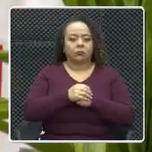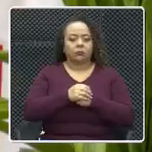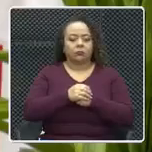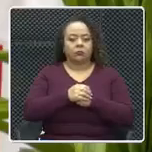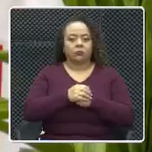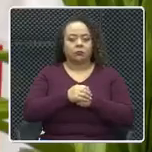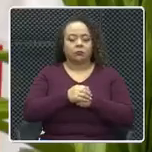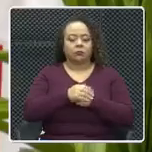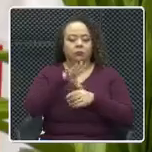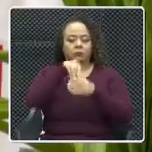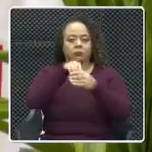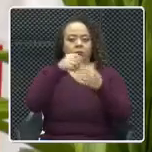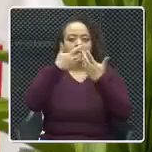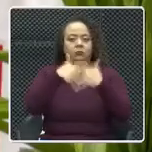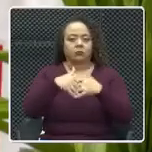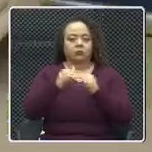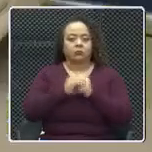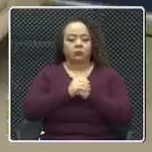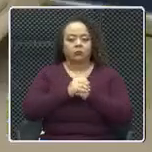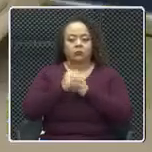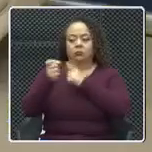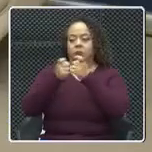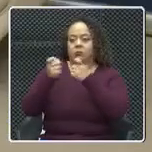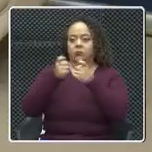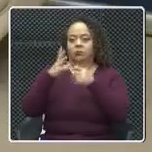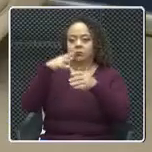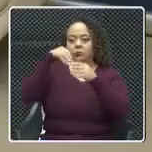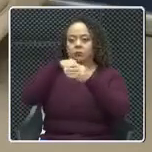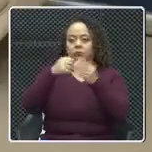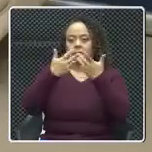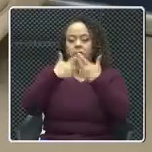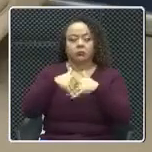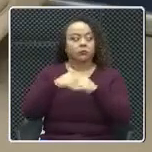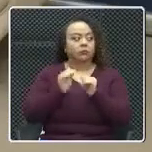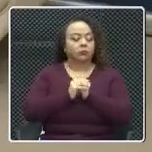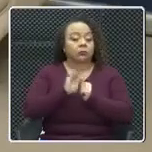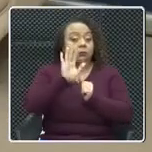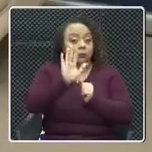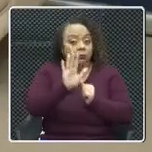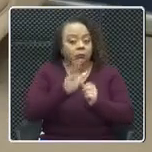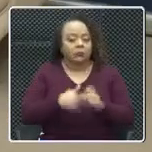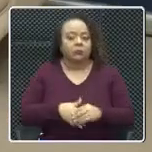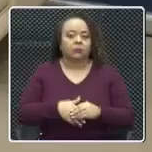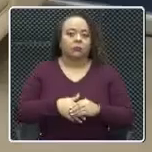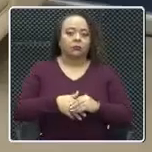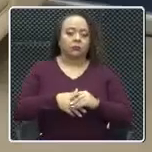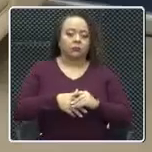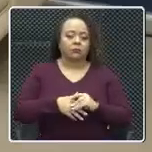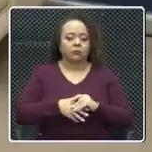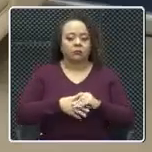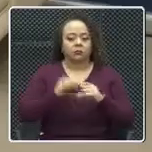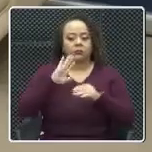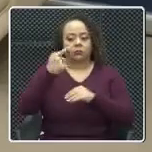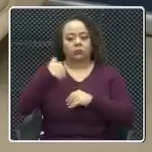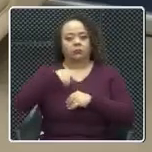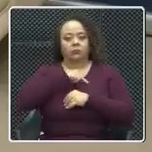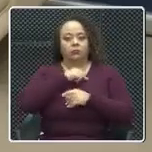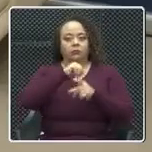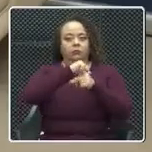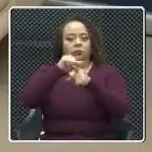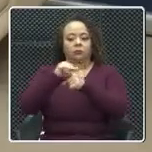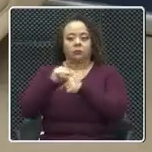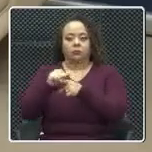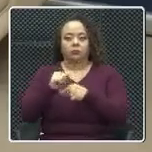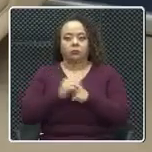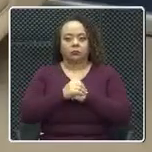de la empresa? La gestión es a lo interno de la empresa. Ahora, uh-huh. Cuando nosotros hemos dado